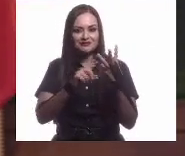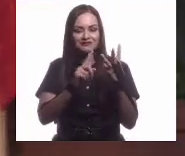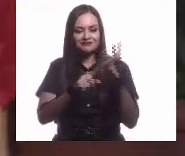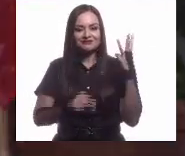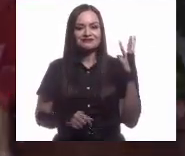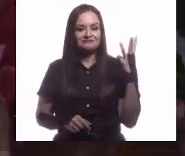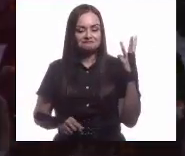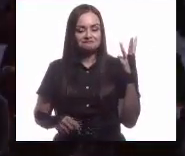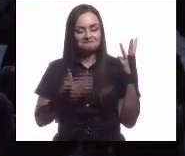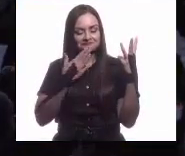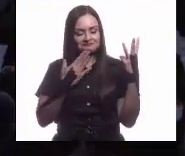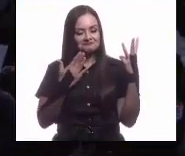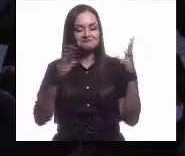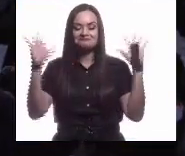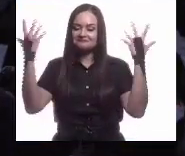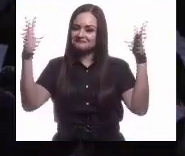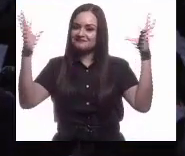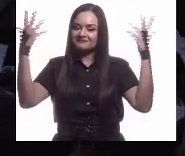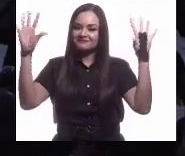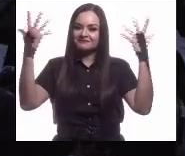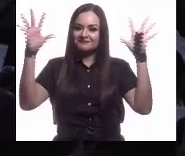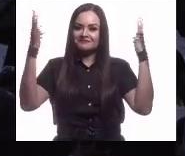Pasen ustedes, por favor.